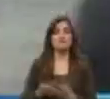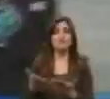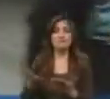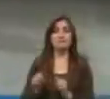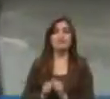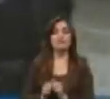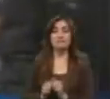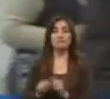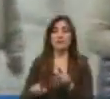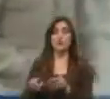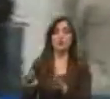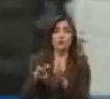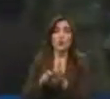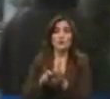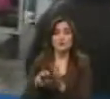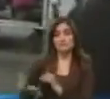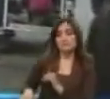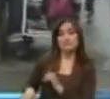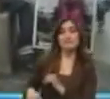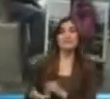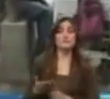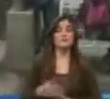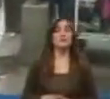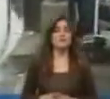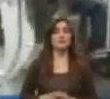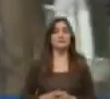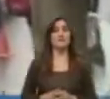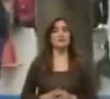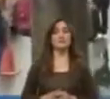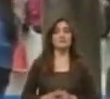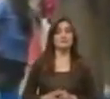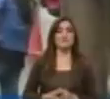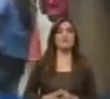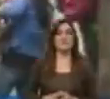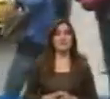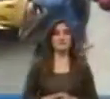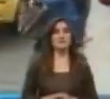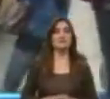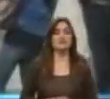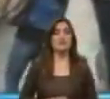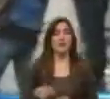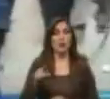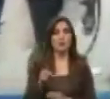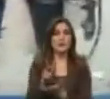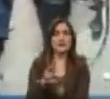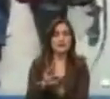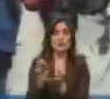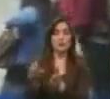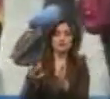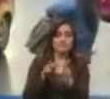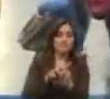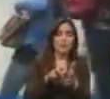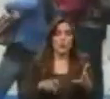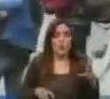Gracias. Algunas personas pues ya van atrasadas. Se supone que esta es una de las estaciones que permite llegar hasta, por